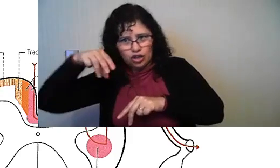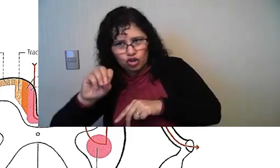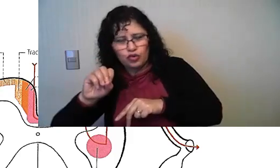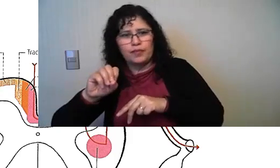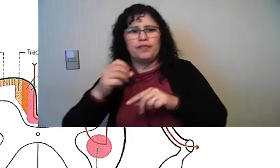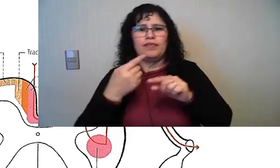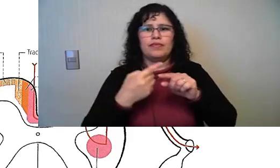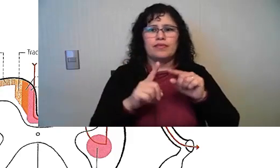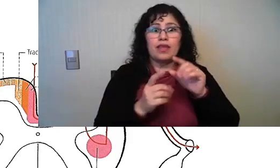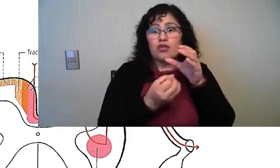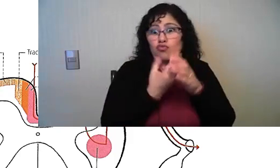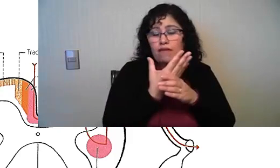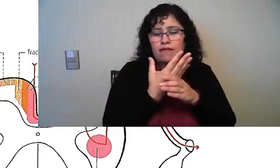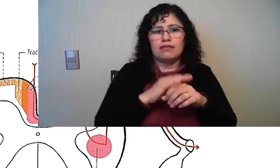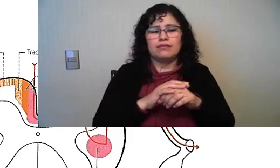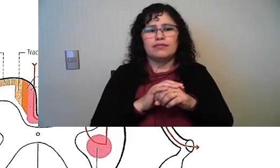¿cierto? Y las otras